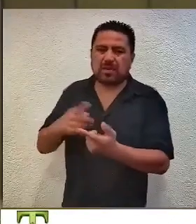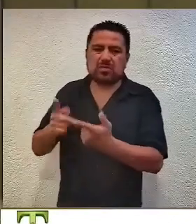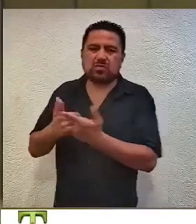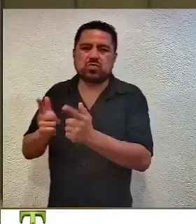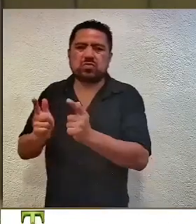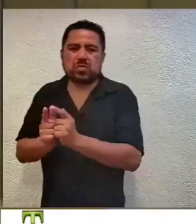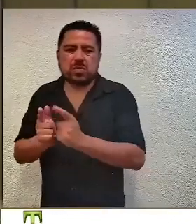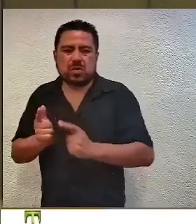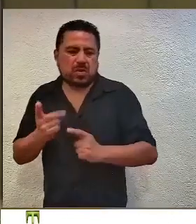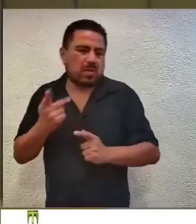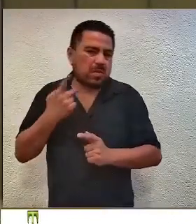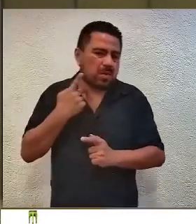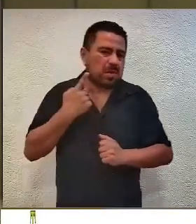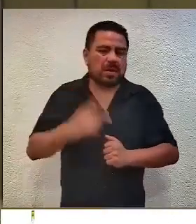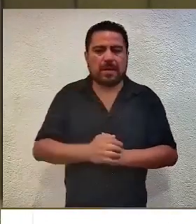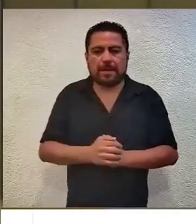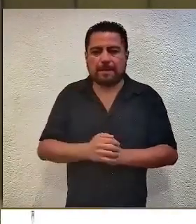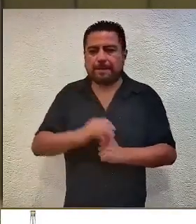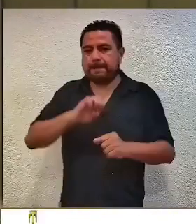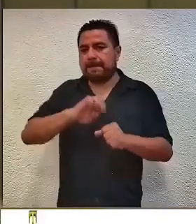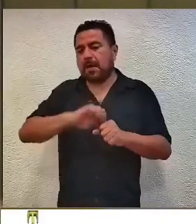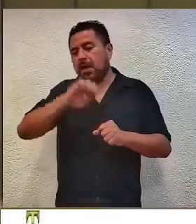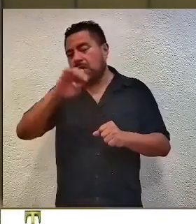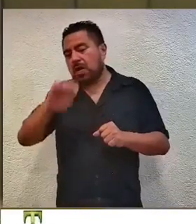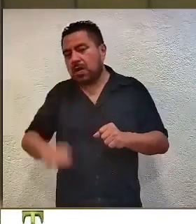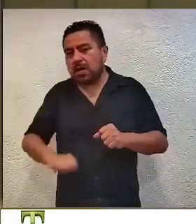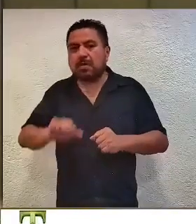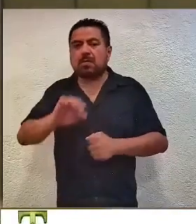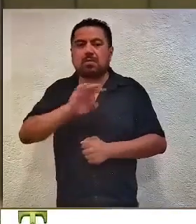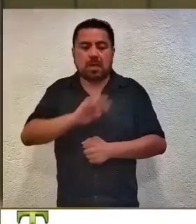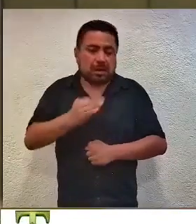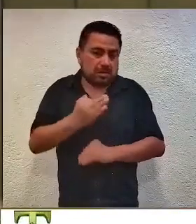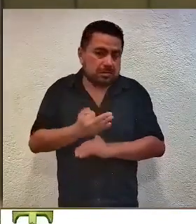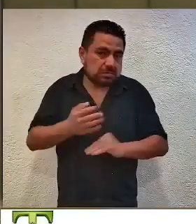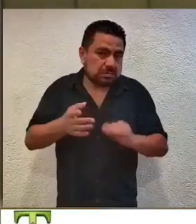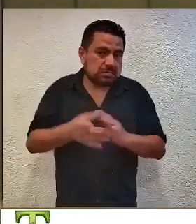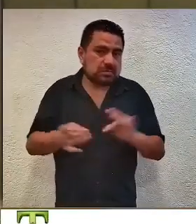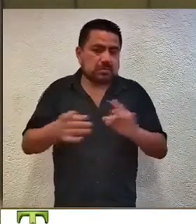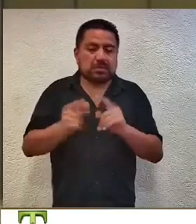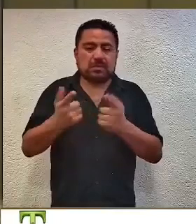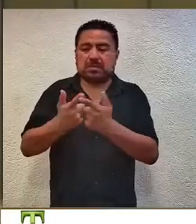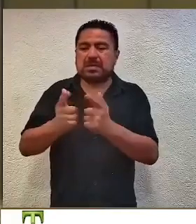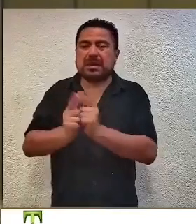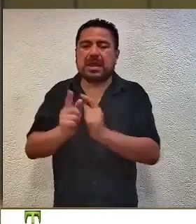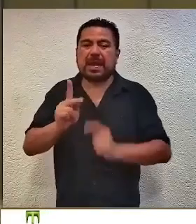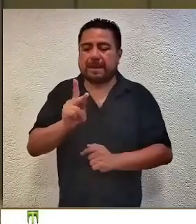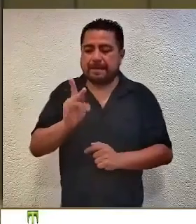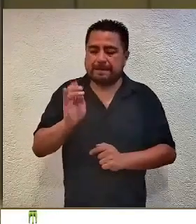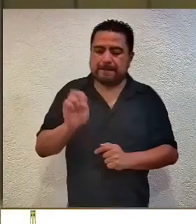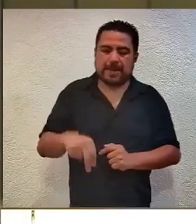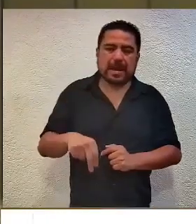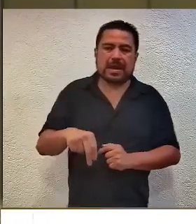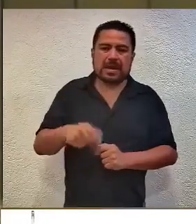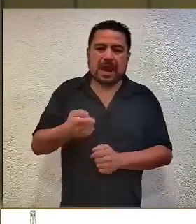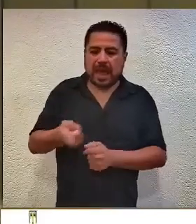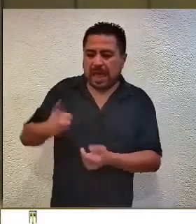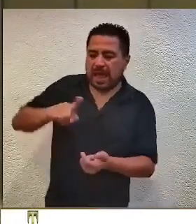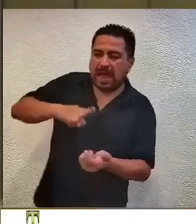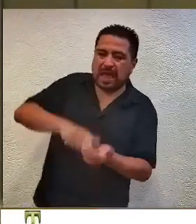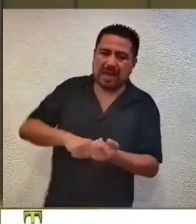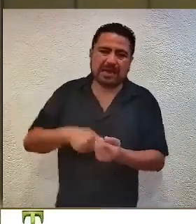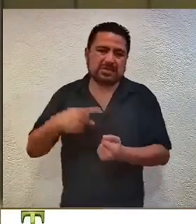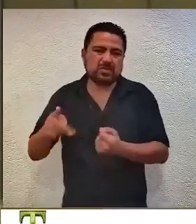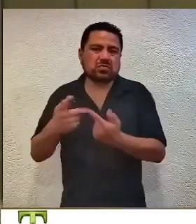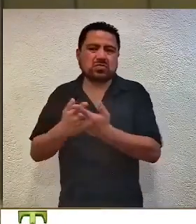partidos políticos. Que, por ejemplo, puedo citar en el caso del Partido Acción Nacional, que al interior de dicho